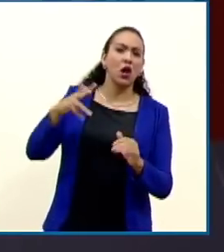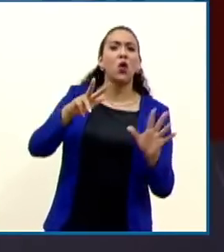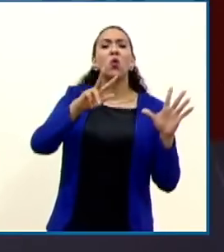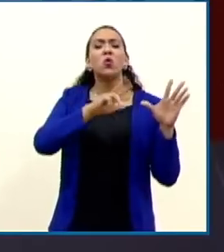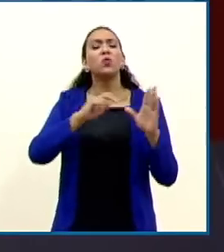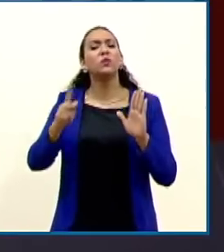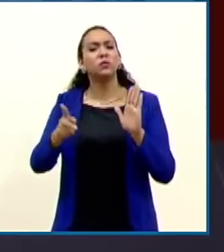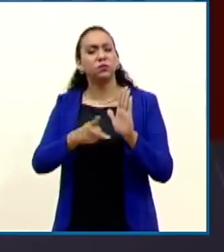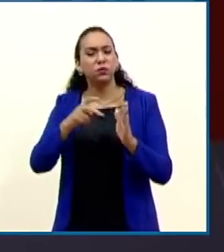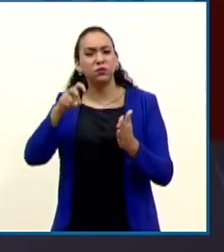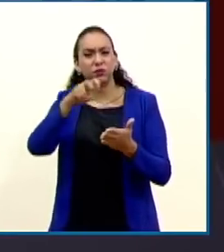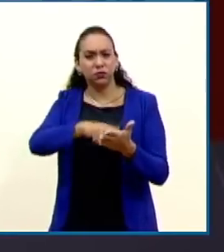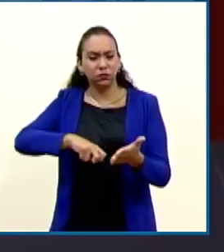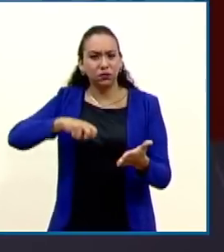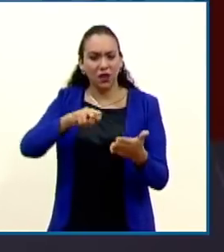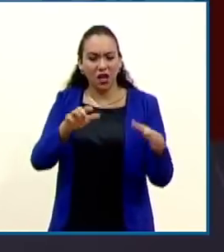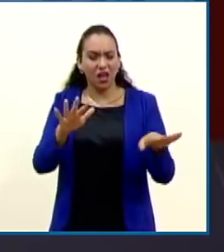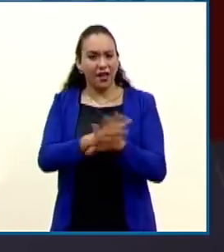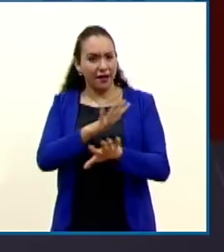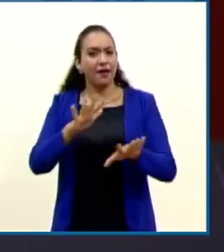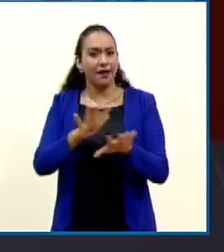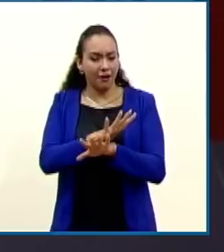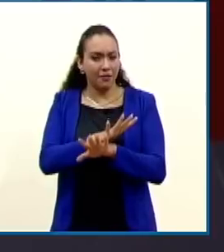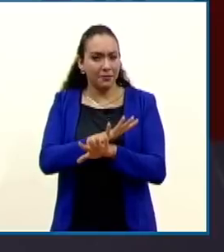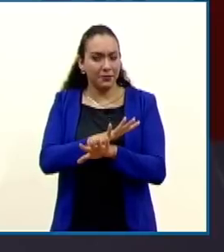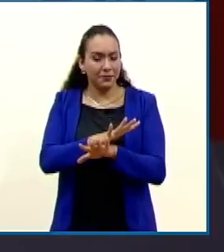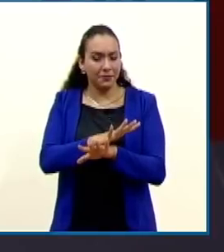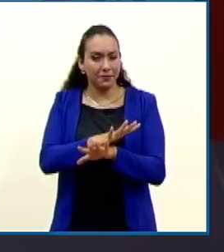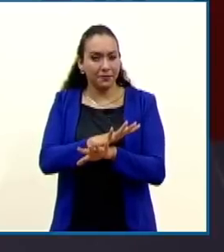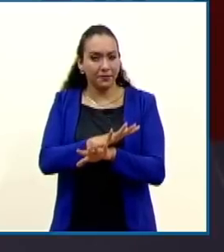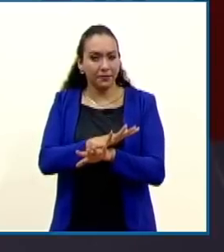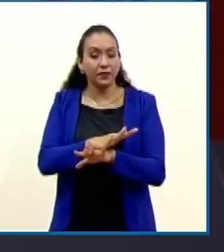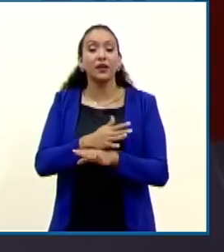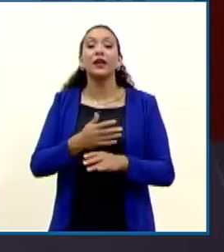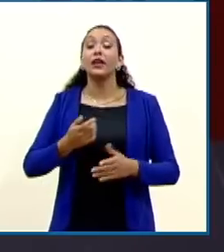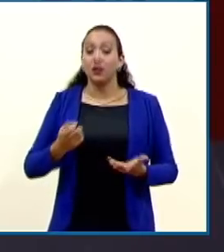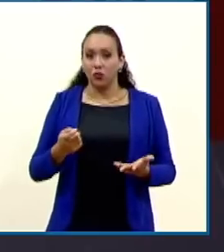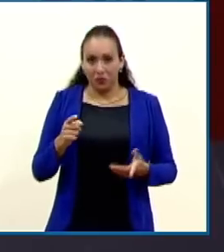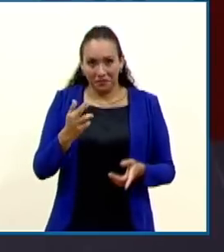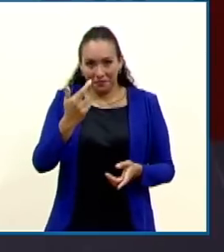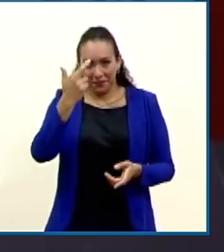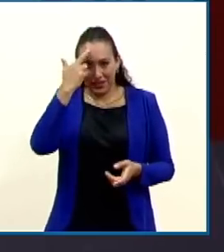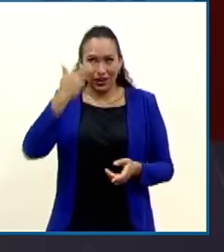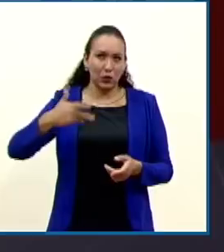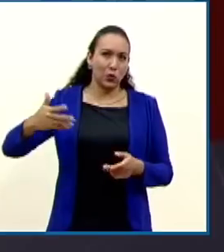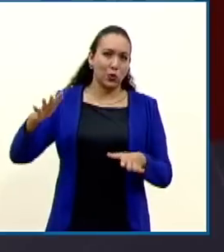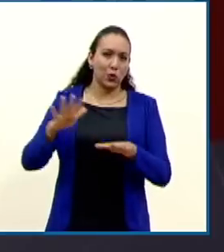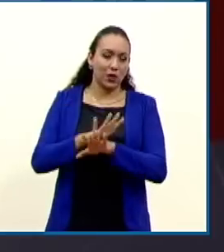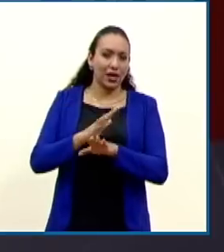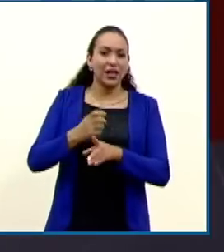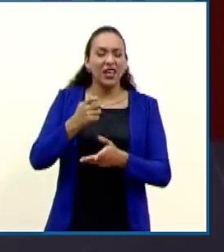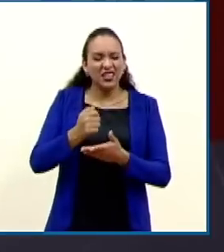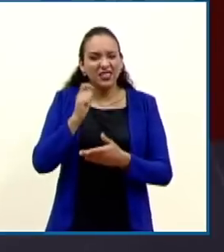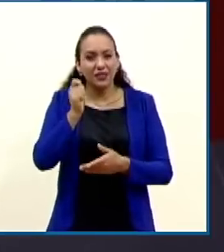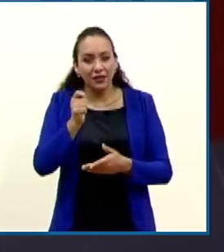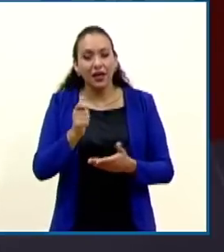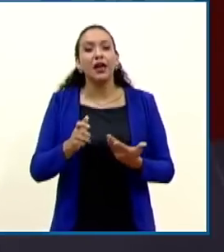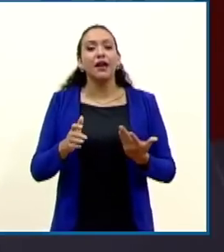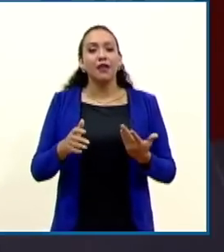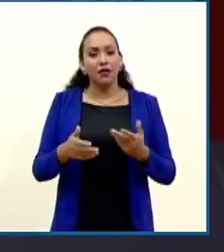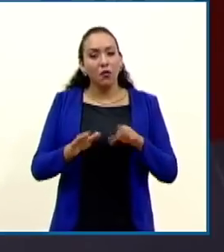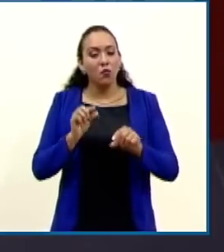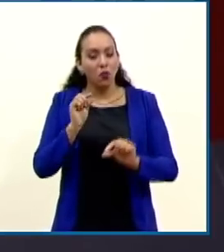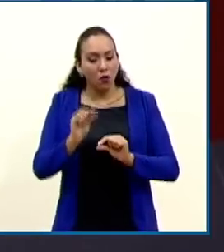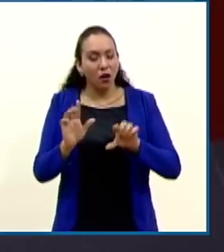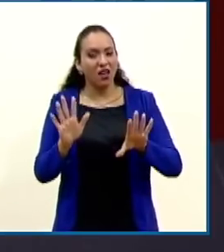800 modificaciones, signo inequívoco de permeabilidad